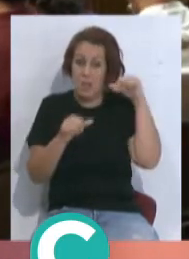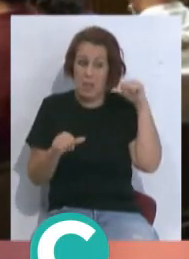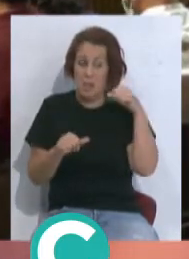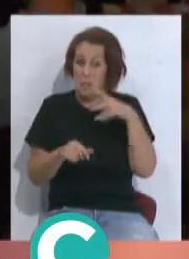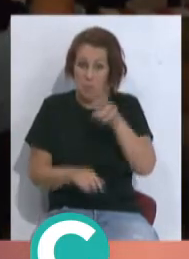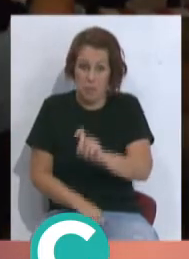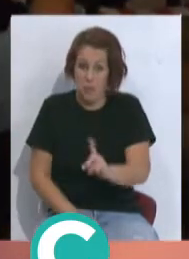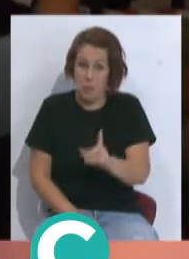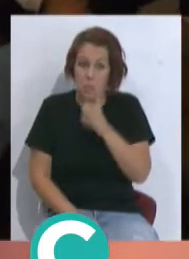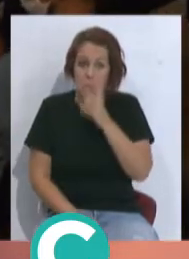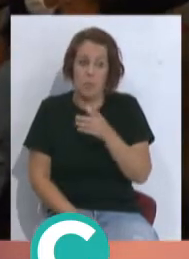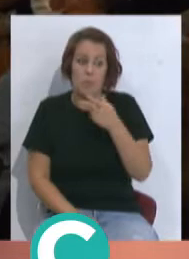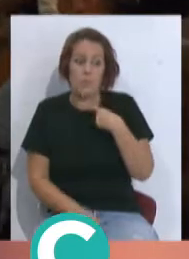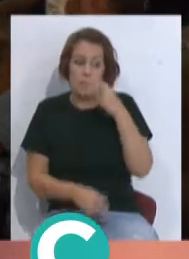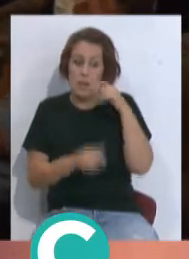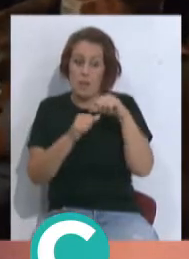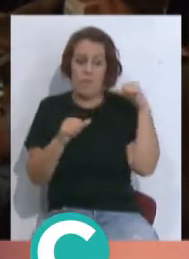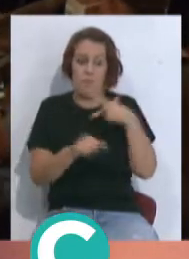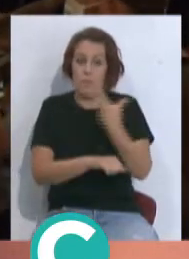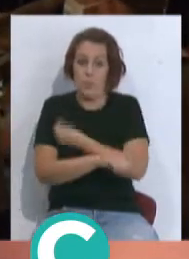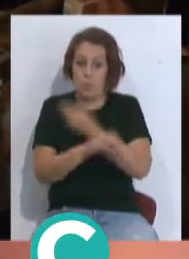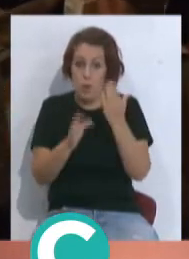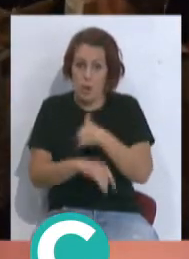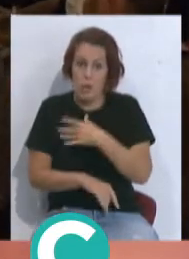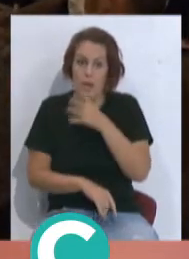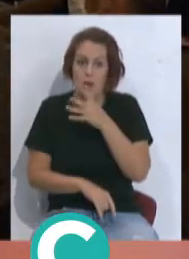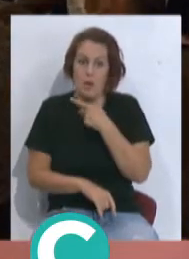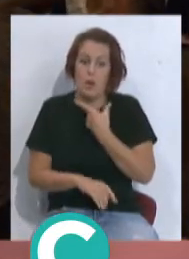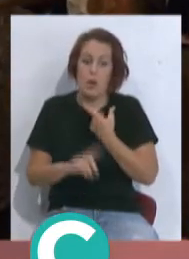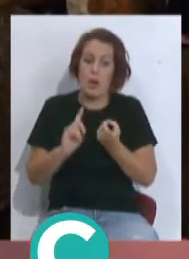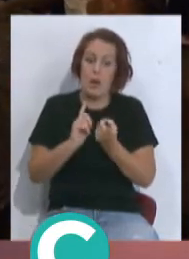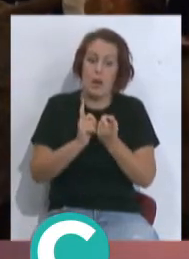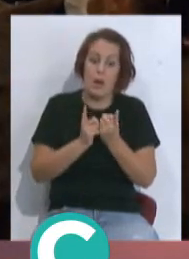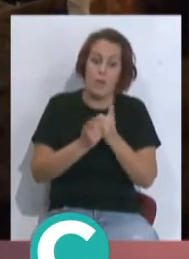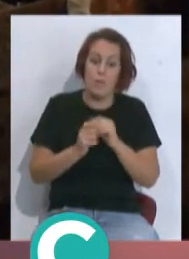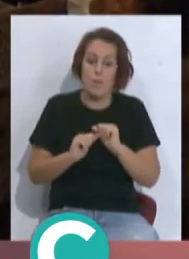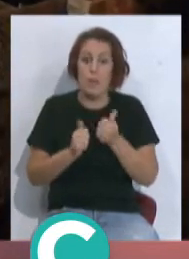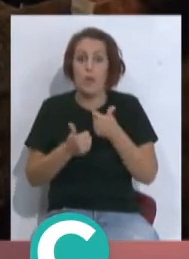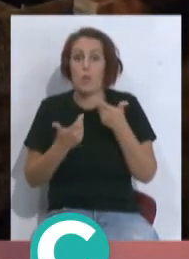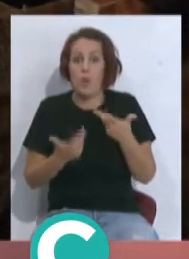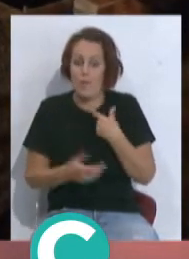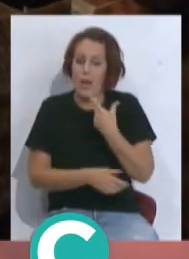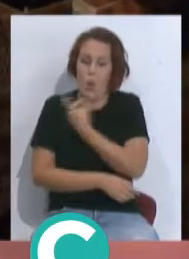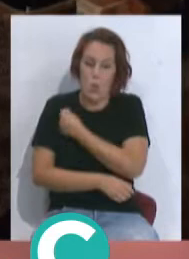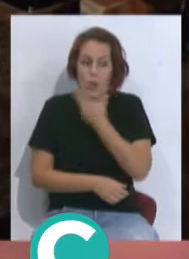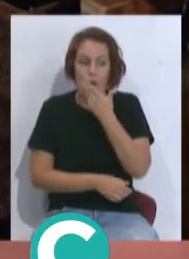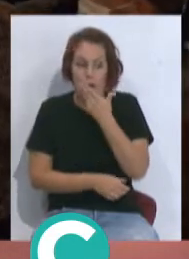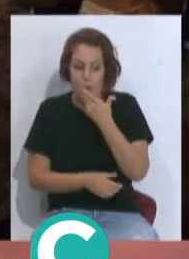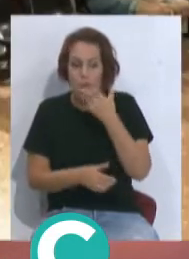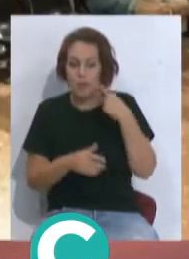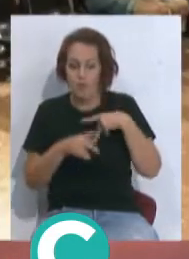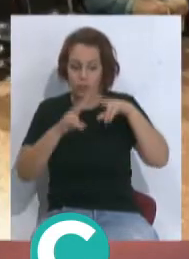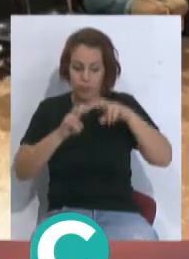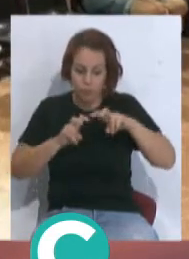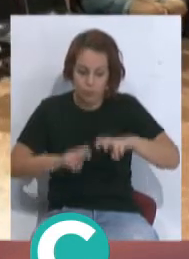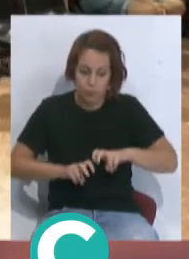anterior, porque la experiencia del año anterior es sin vacuna y ha entrado una variante tan importante como es la vacuna, el conocimiento. Entonces